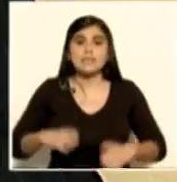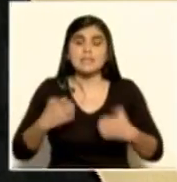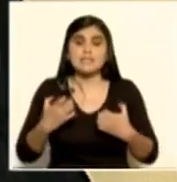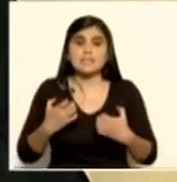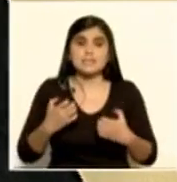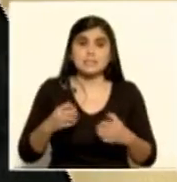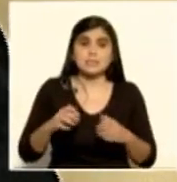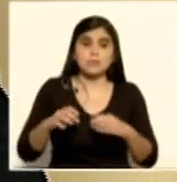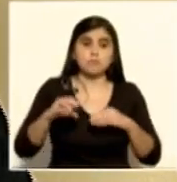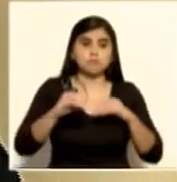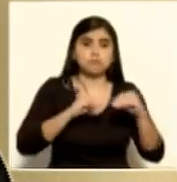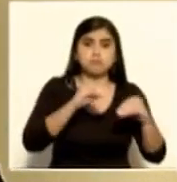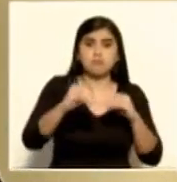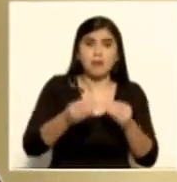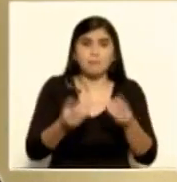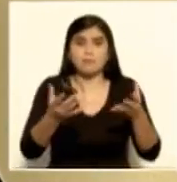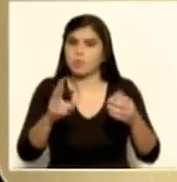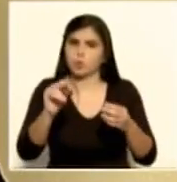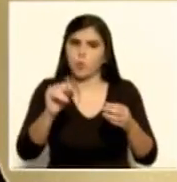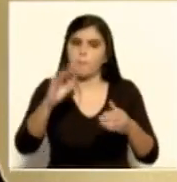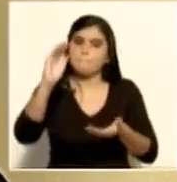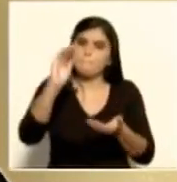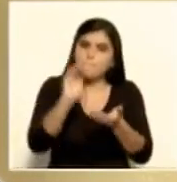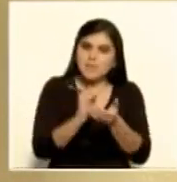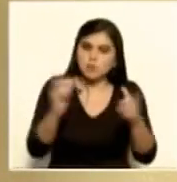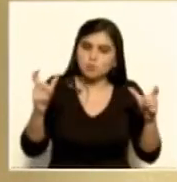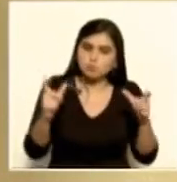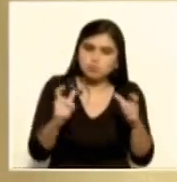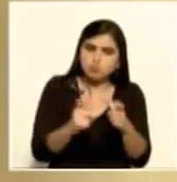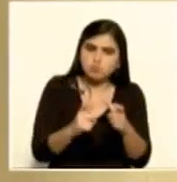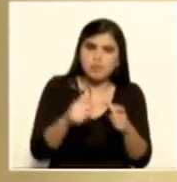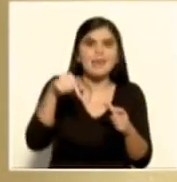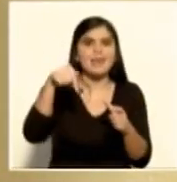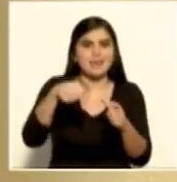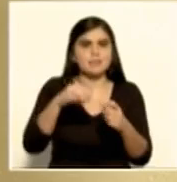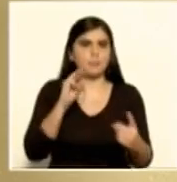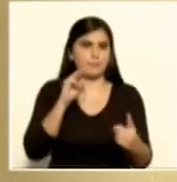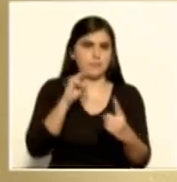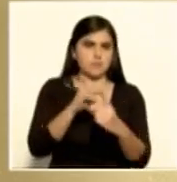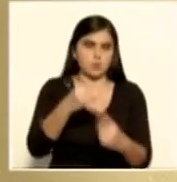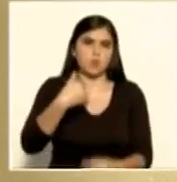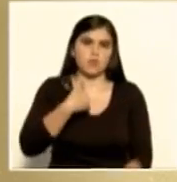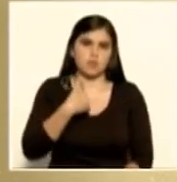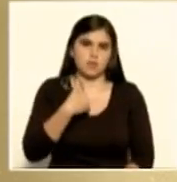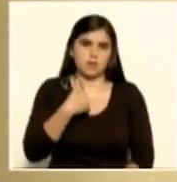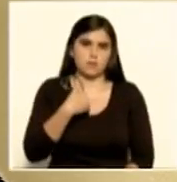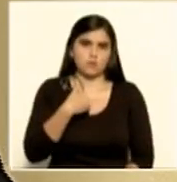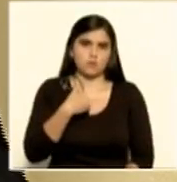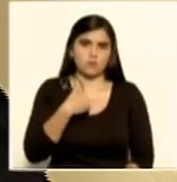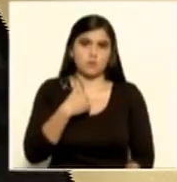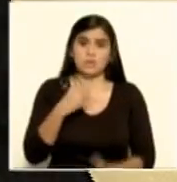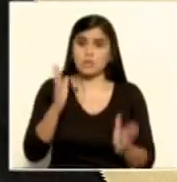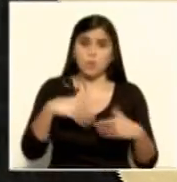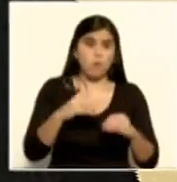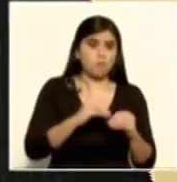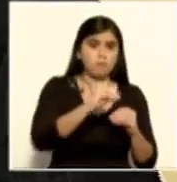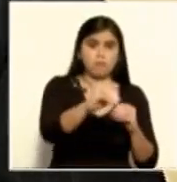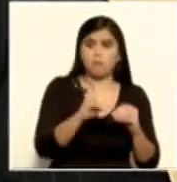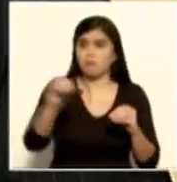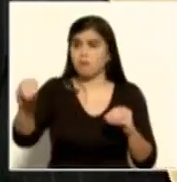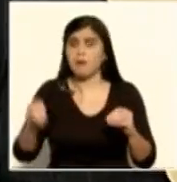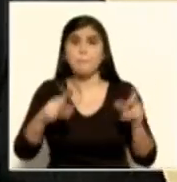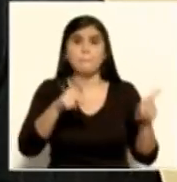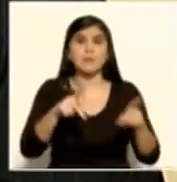menor movilización. Esa es la misión que tenemos que tener. Que no haya movilización de las